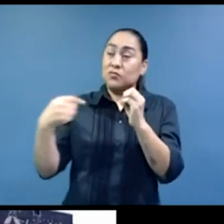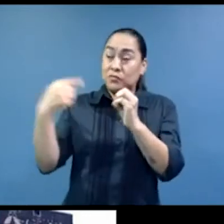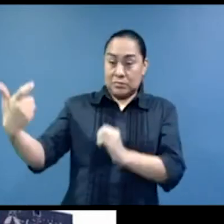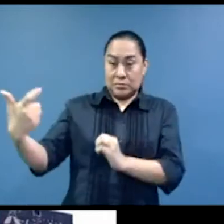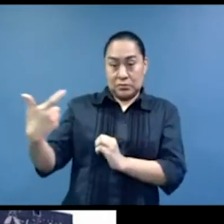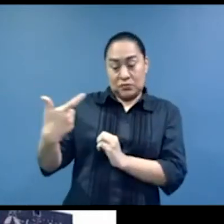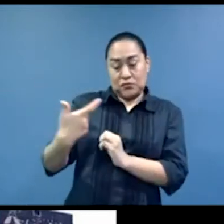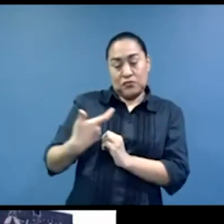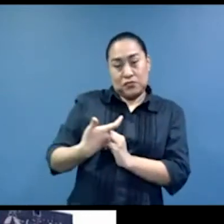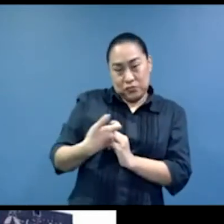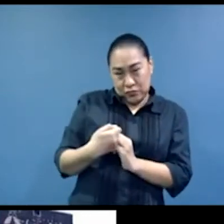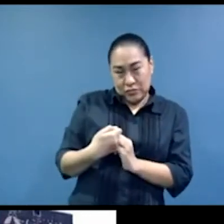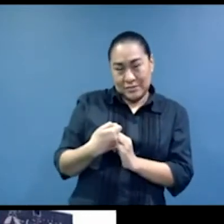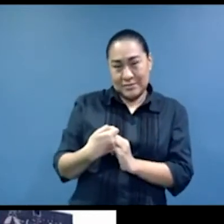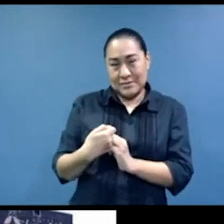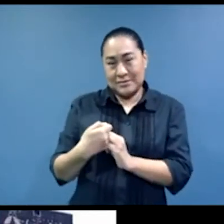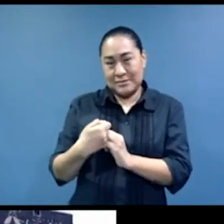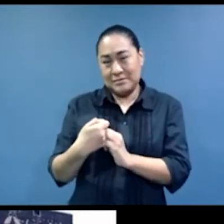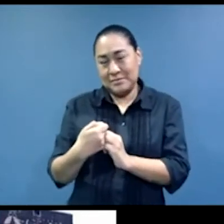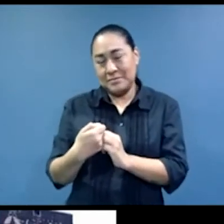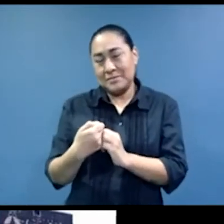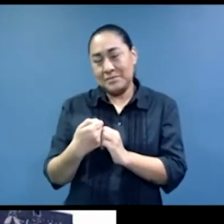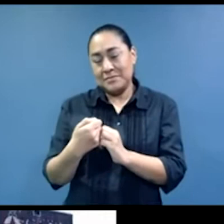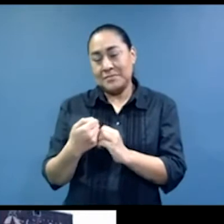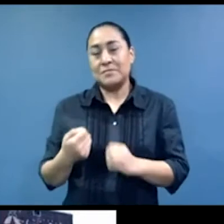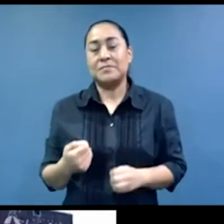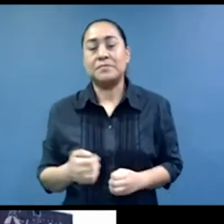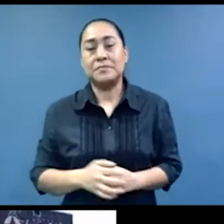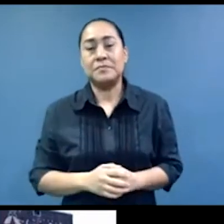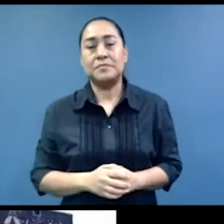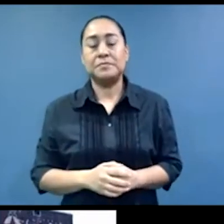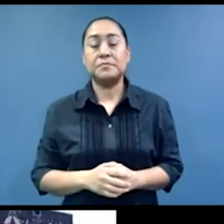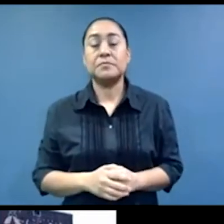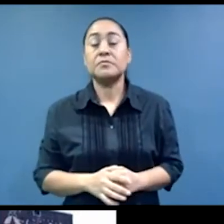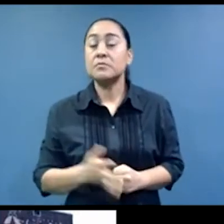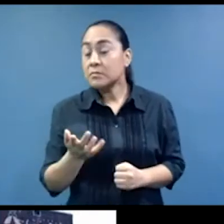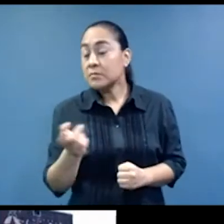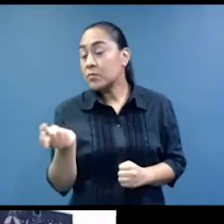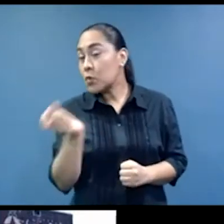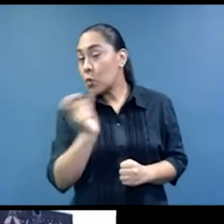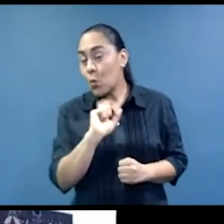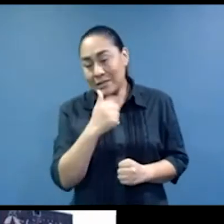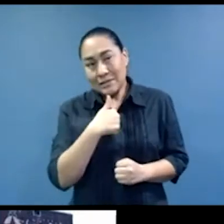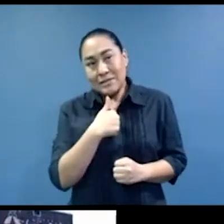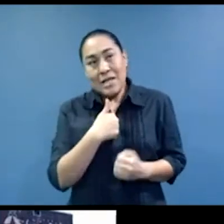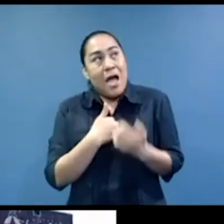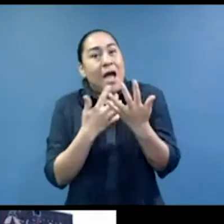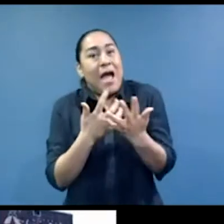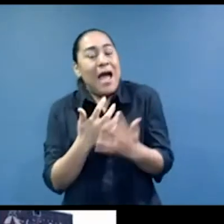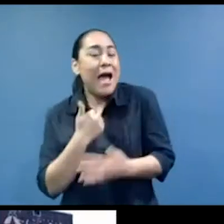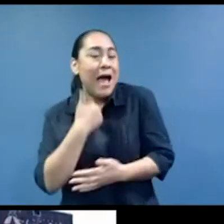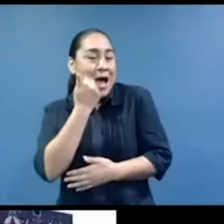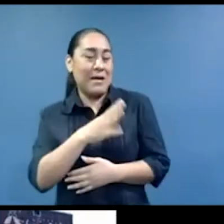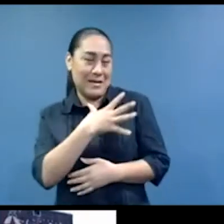es una gestación cruzada cuando desean ser madres. Y eso es